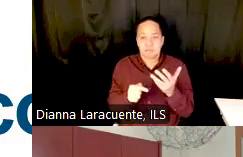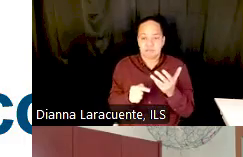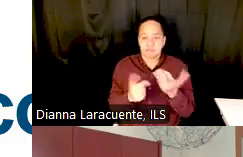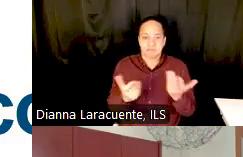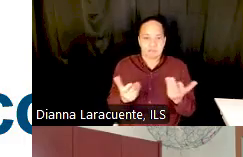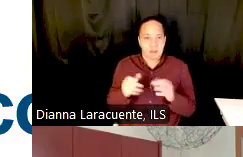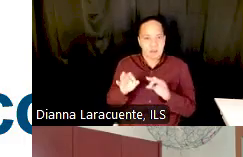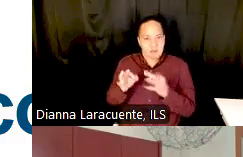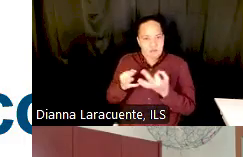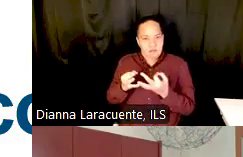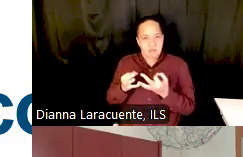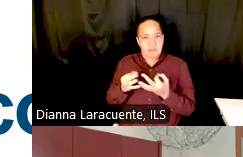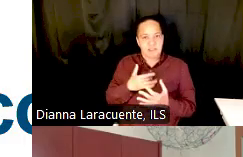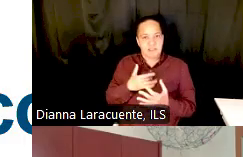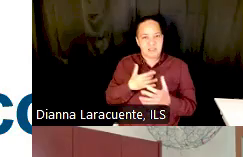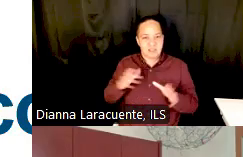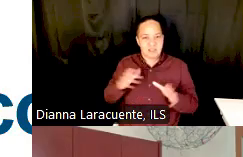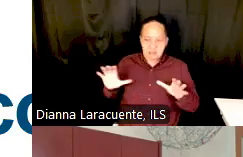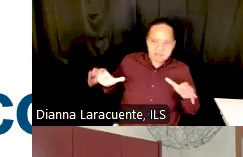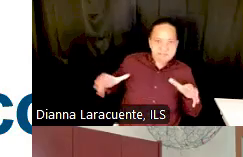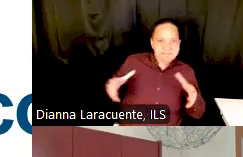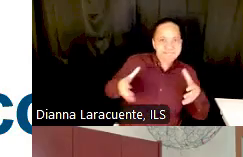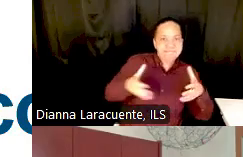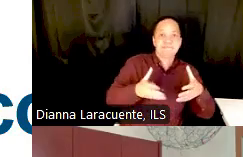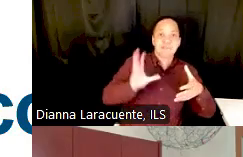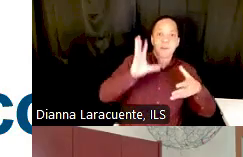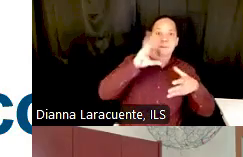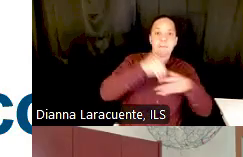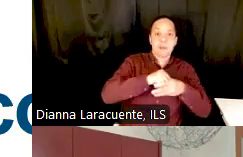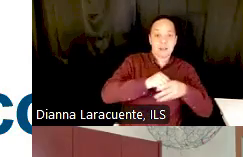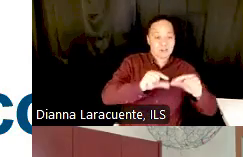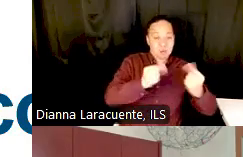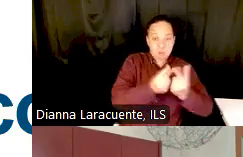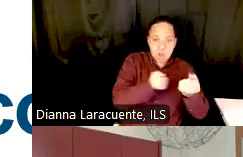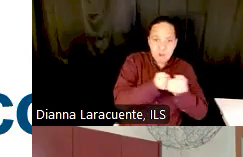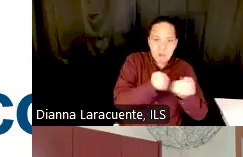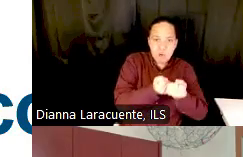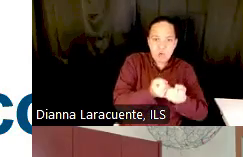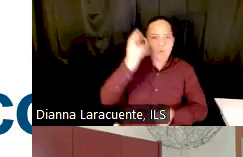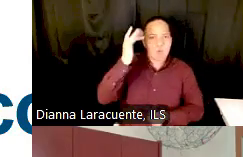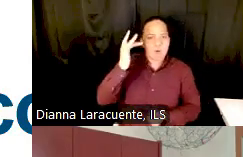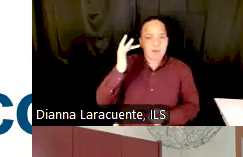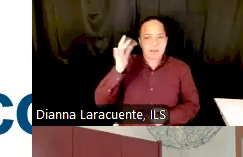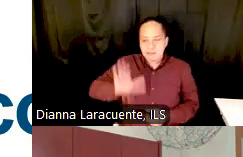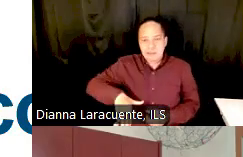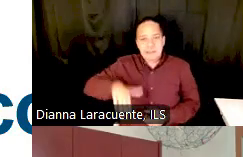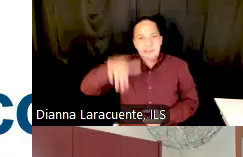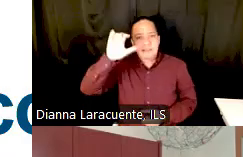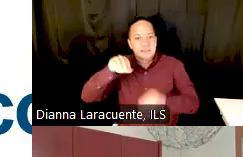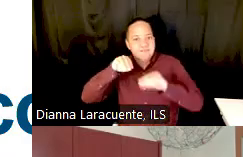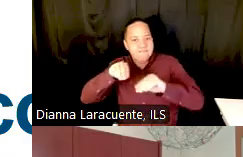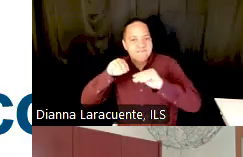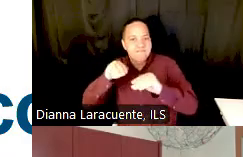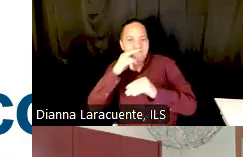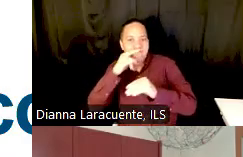las familias se sientan en comunidad, que sea su grupo de apoyo, porque criar un niño o una niña